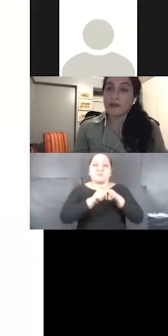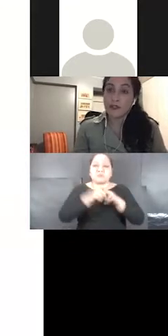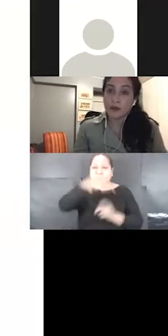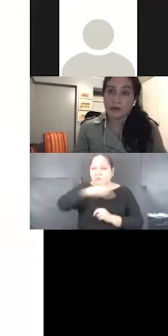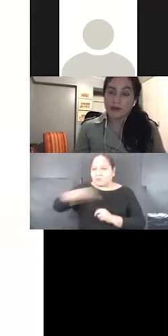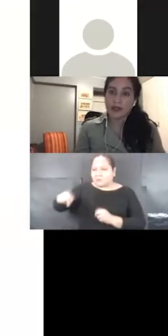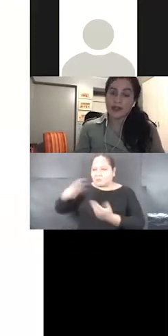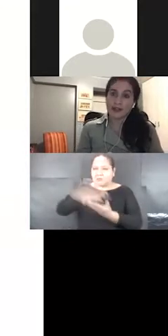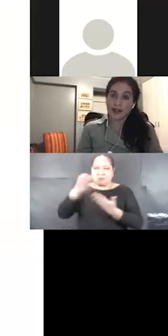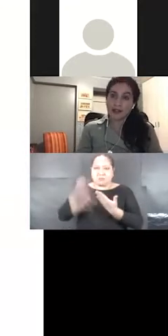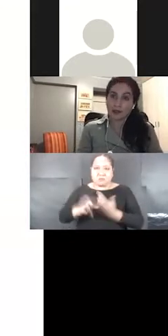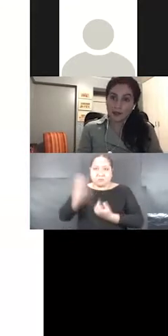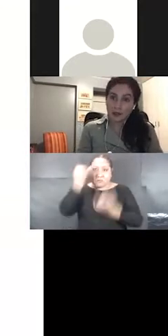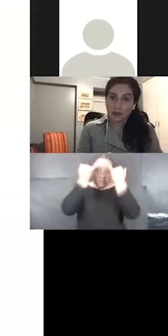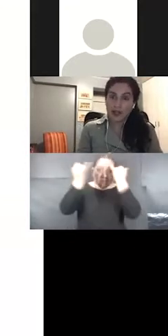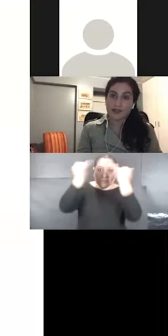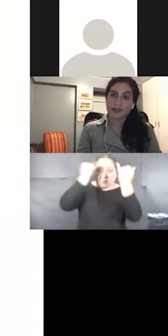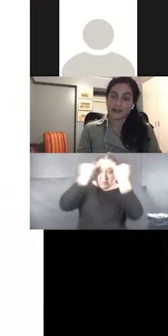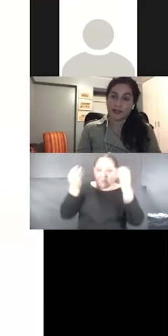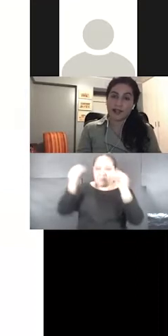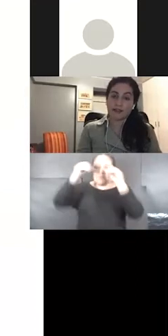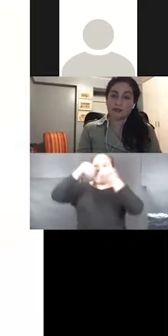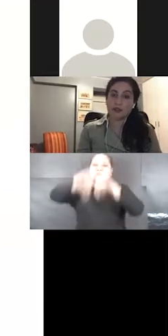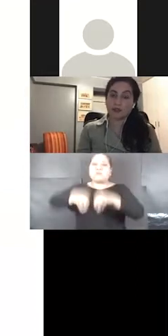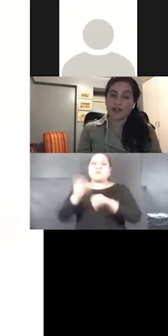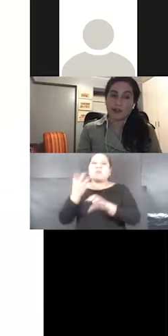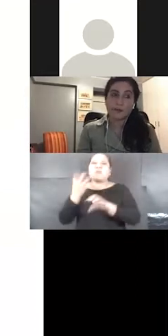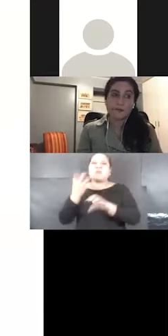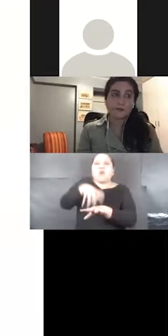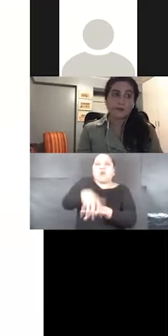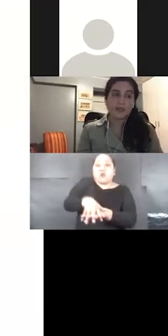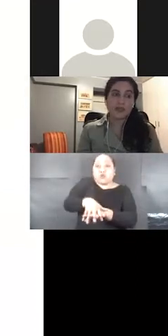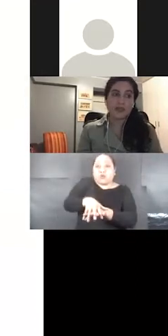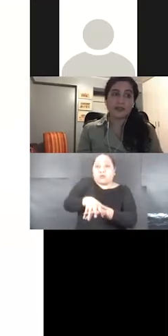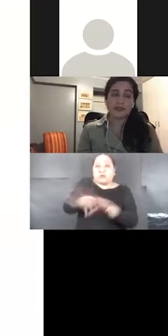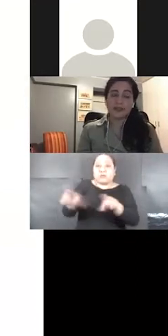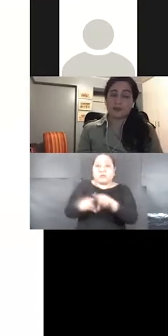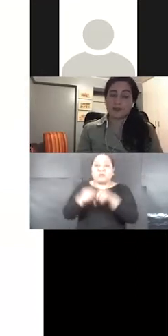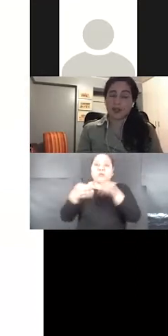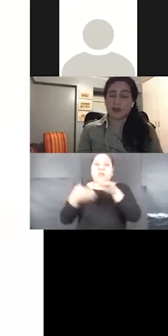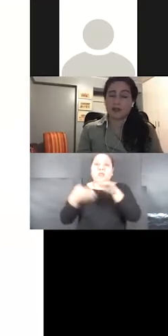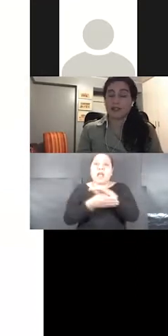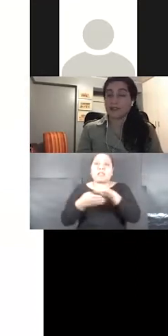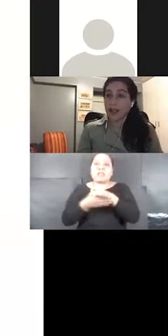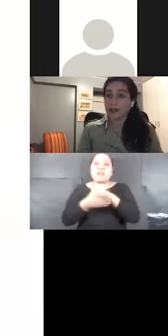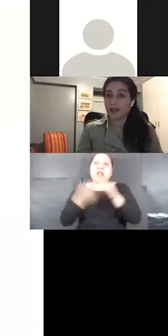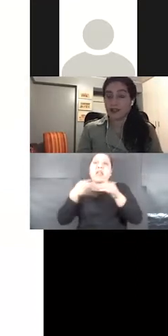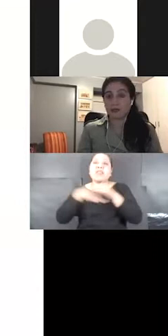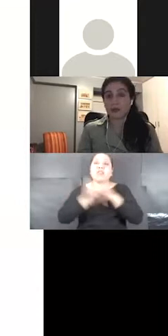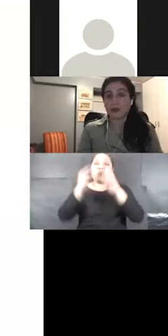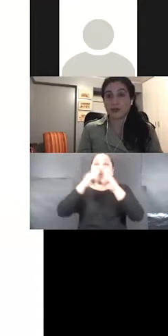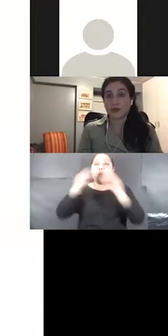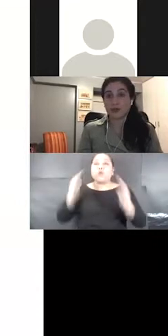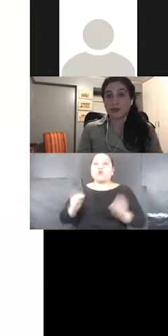una visión de generar inclusión y accesibilidad dentro del museo. Desde el Museo Central,